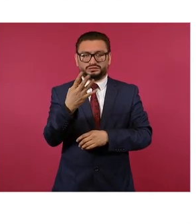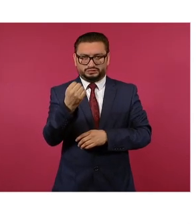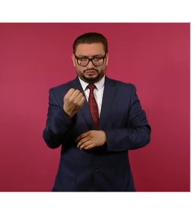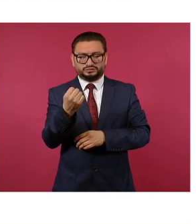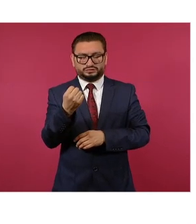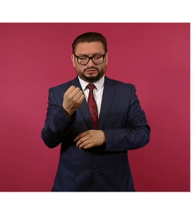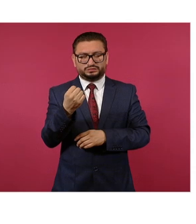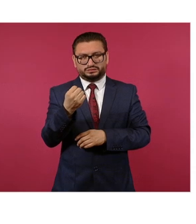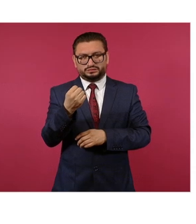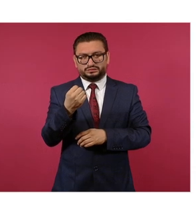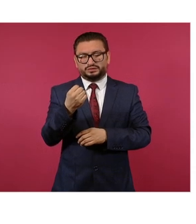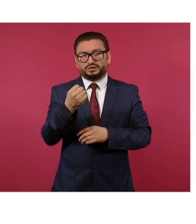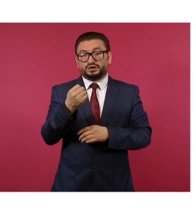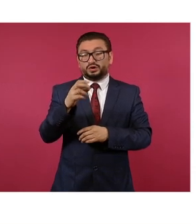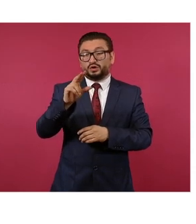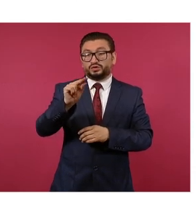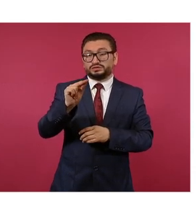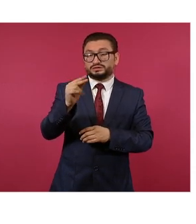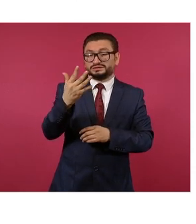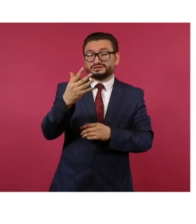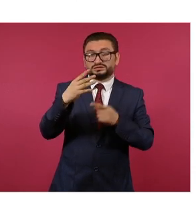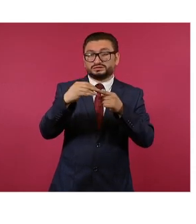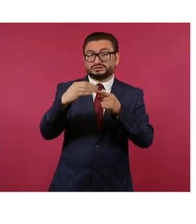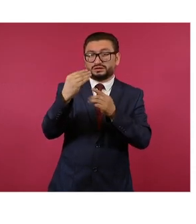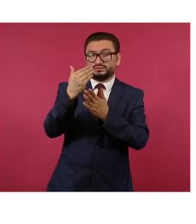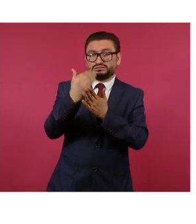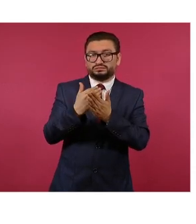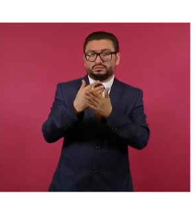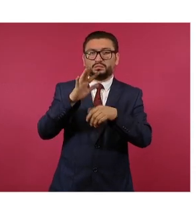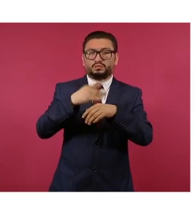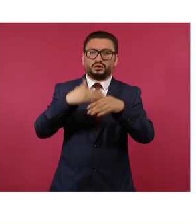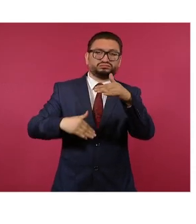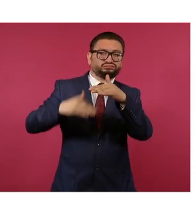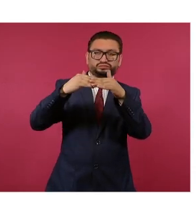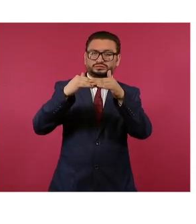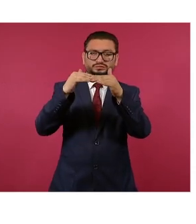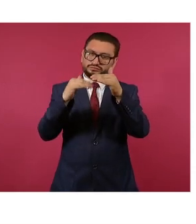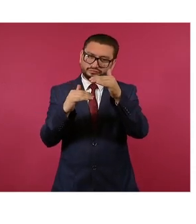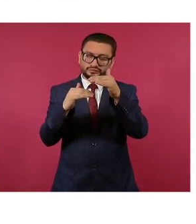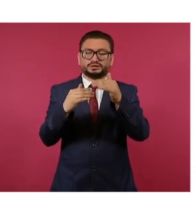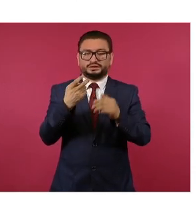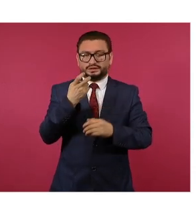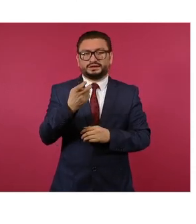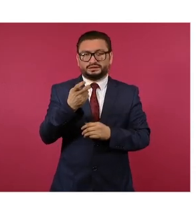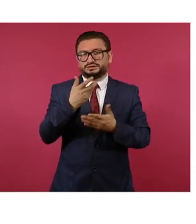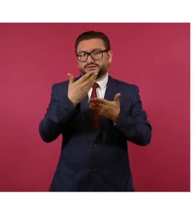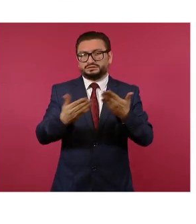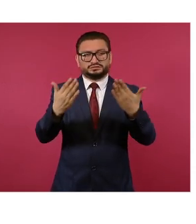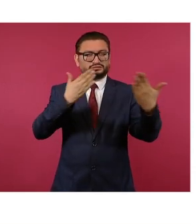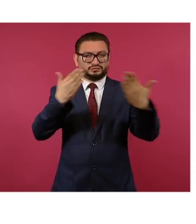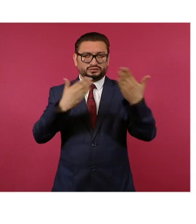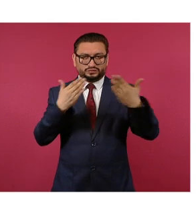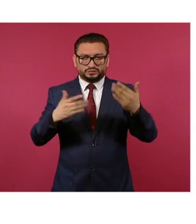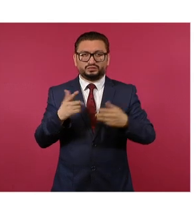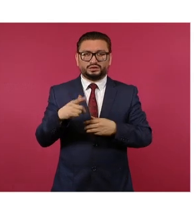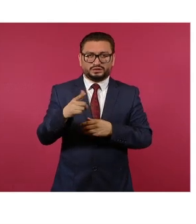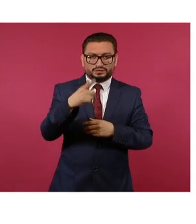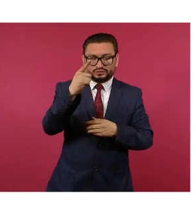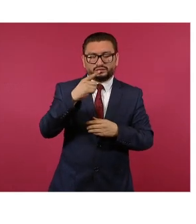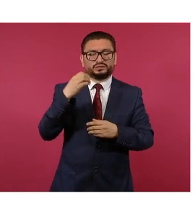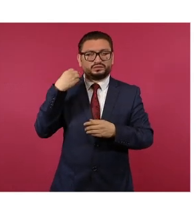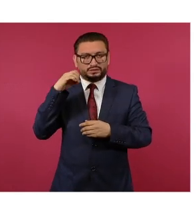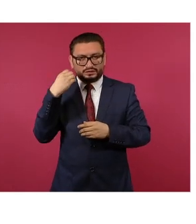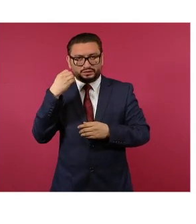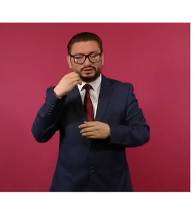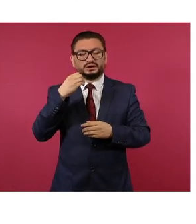59 centavos, 85 centavos debajo de su máximo. Y otros casos similares también en estados como Guanajuato, Oaxaca,